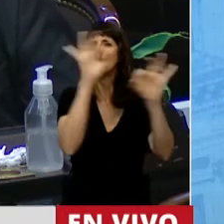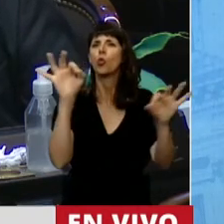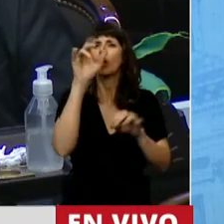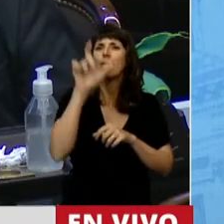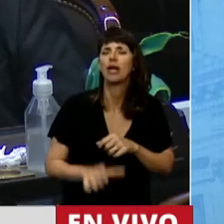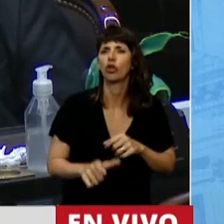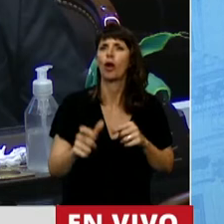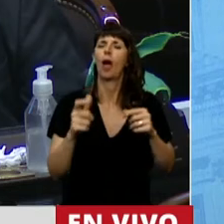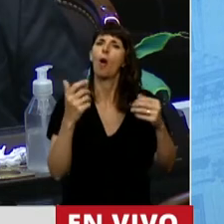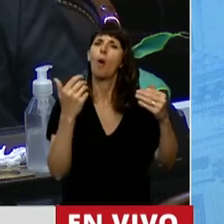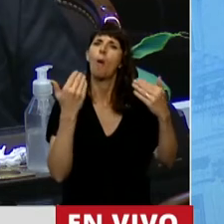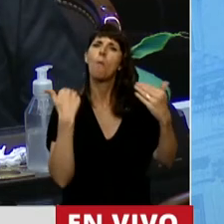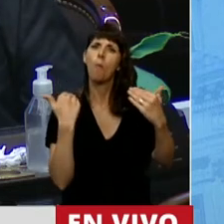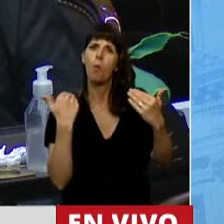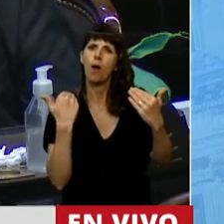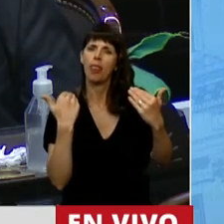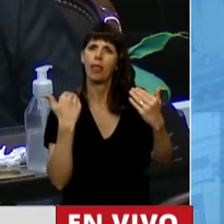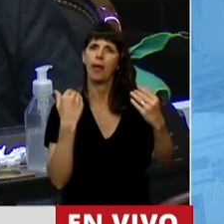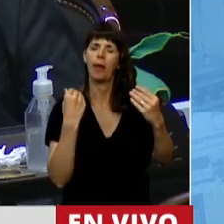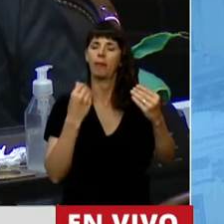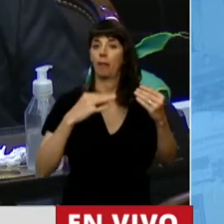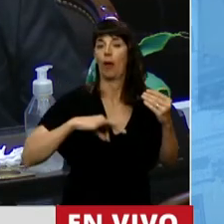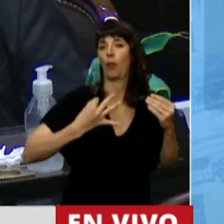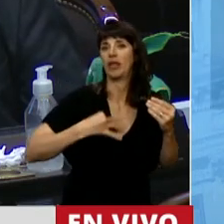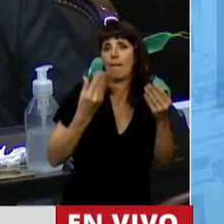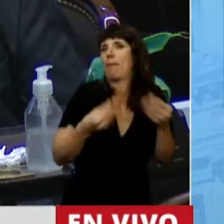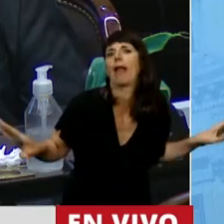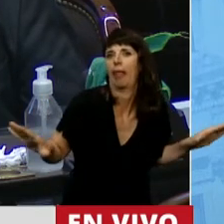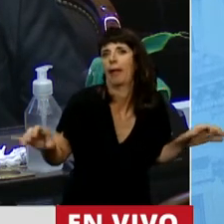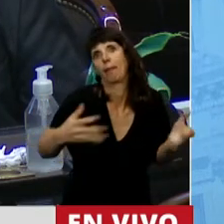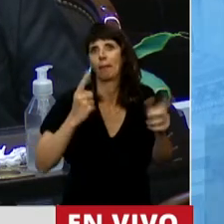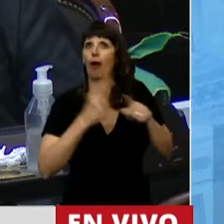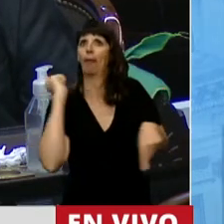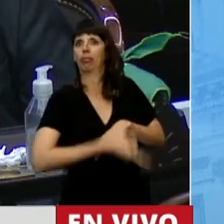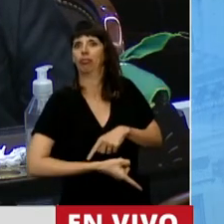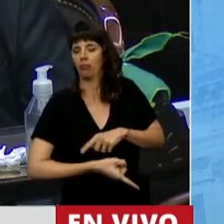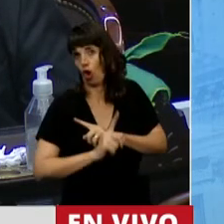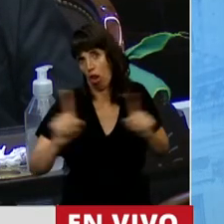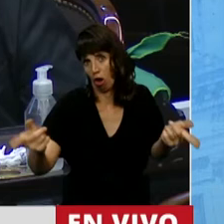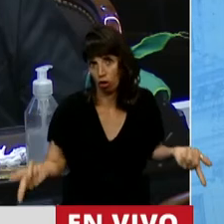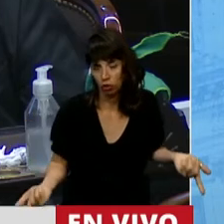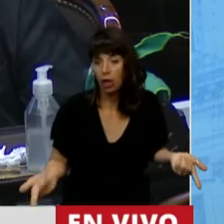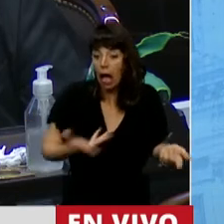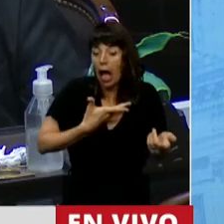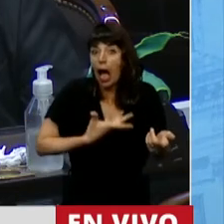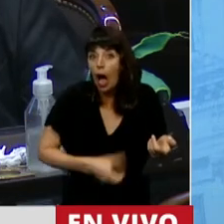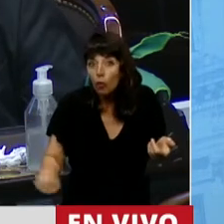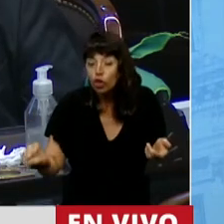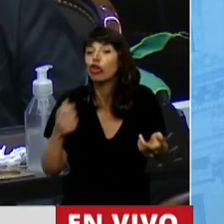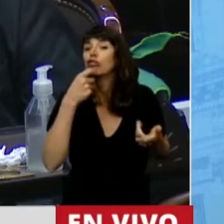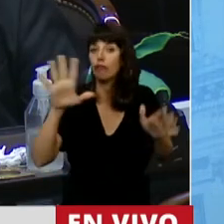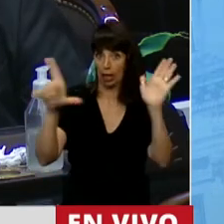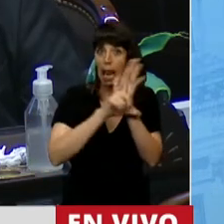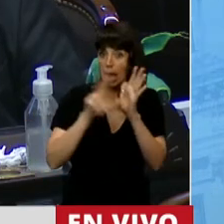privado de la vida arbitrariamente. La práctica del aborto, aun si fuera autorizada por